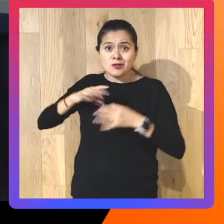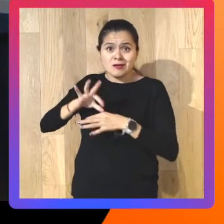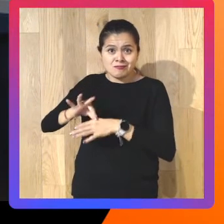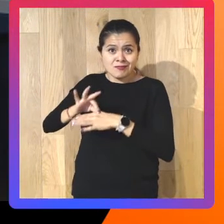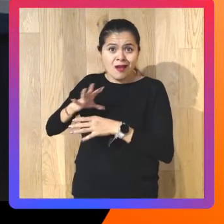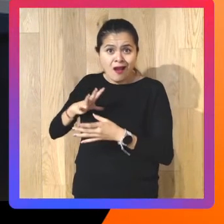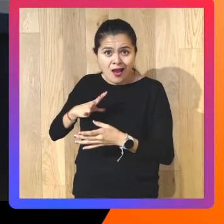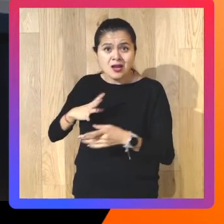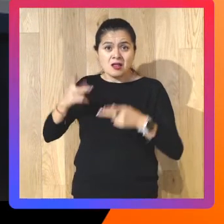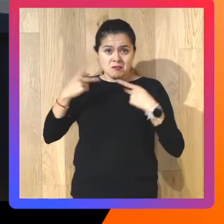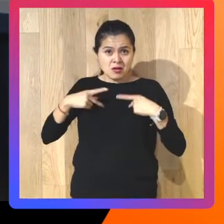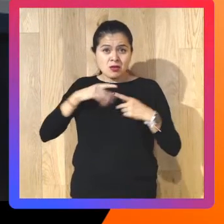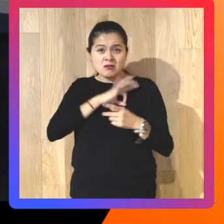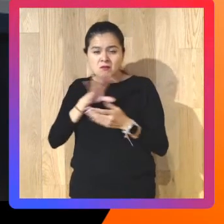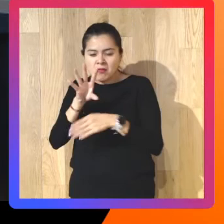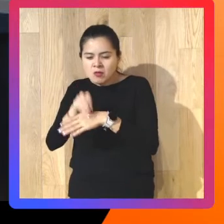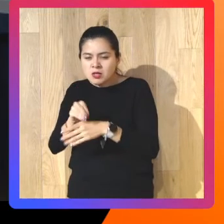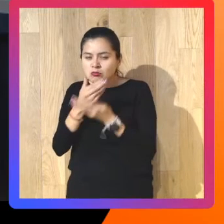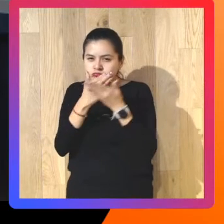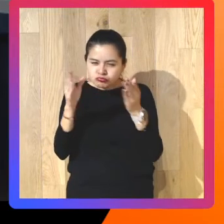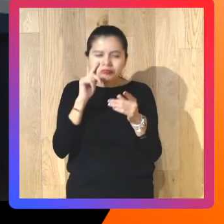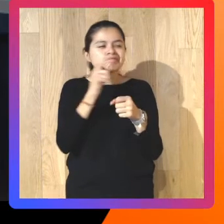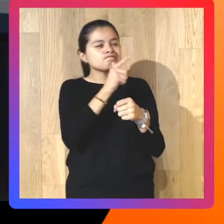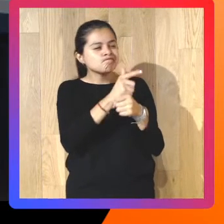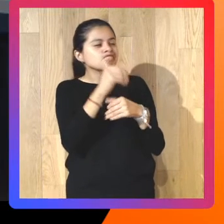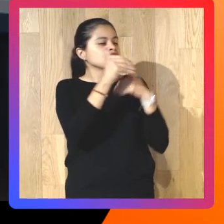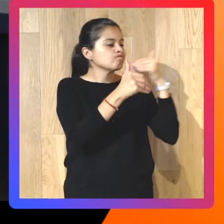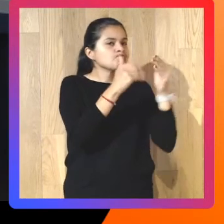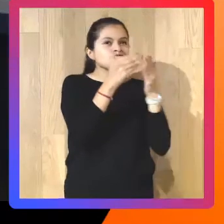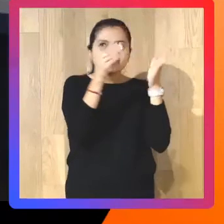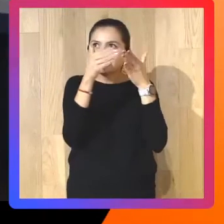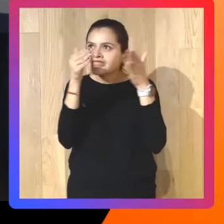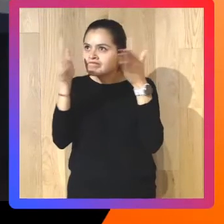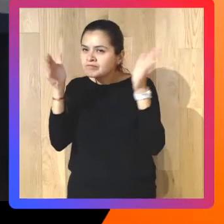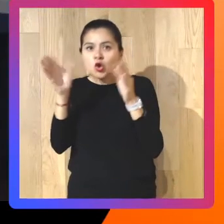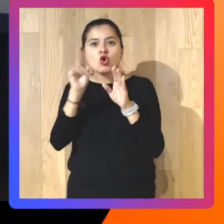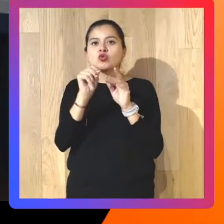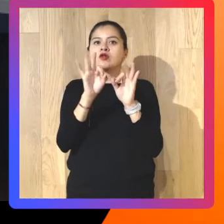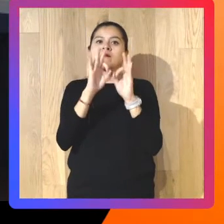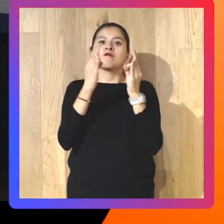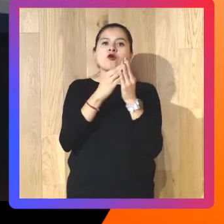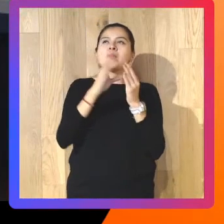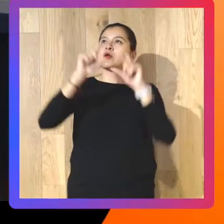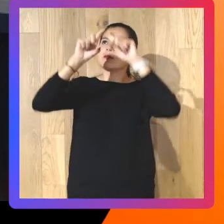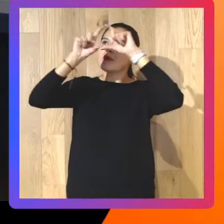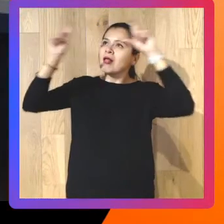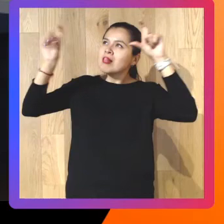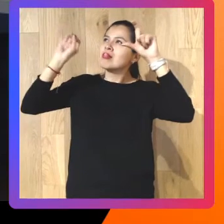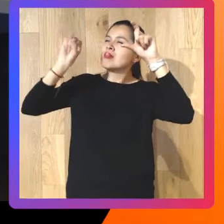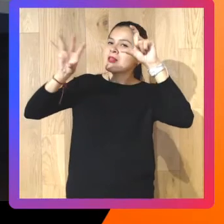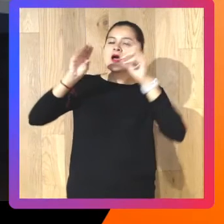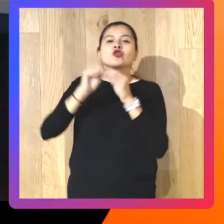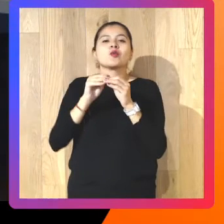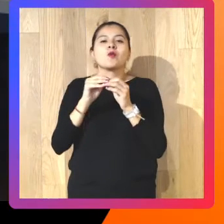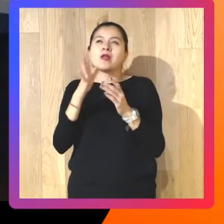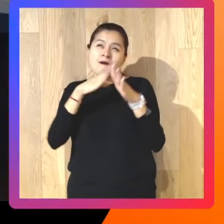son los que te permiten lograr tu objetivo, hacer una rentabilidad, una productividad. No es la infraestructura, no es tu letrero, no es ese